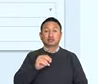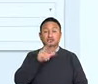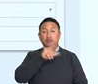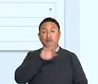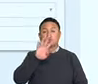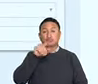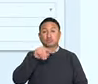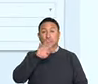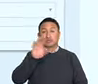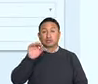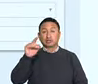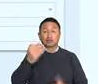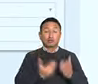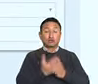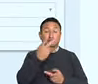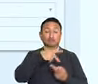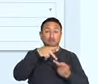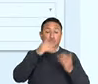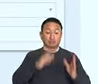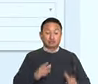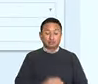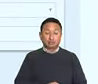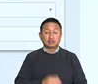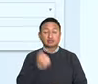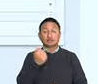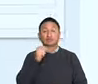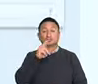34.40%. La actual prefecta, Susana González,